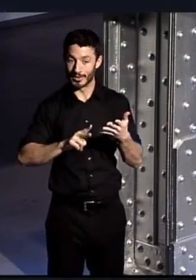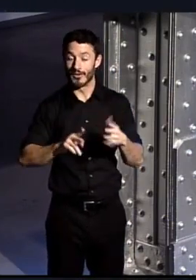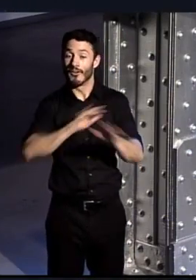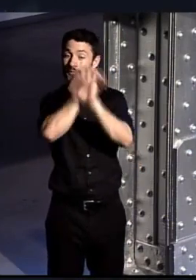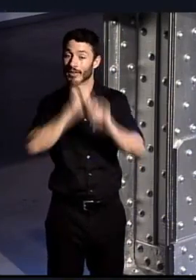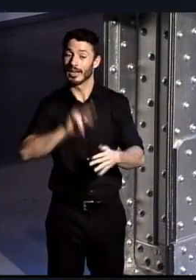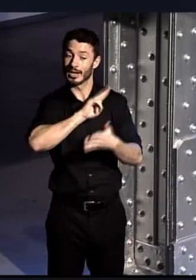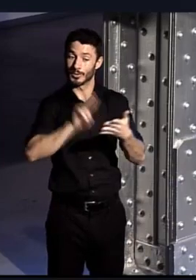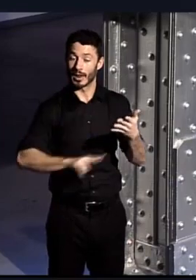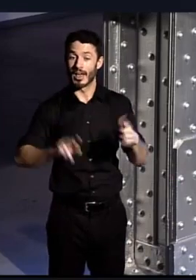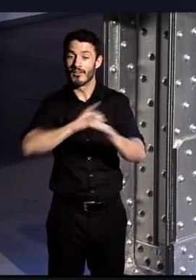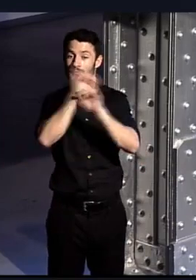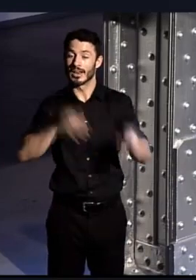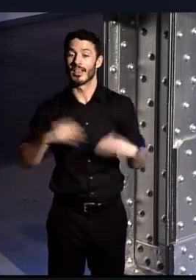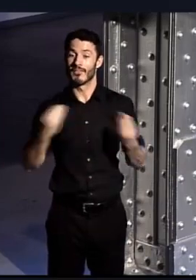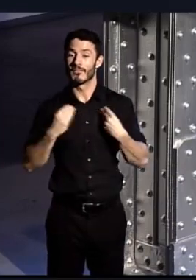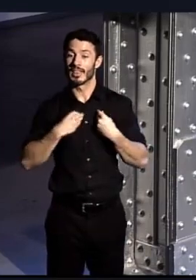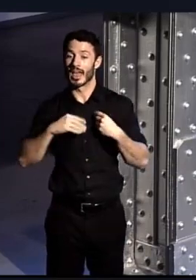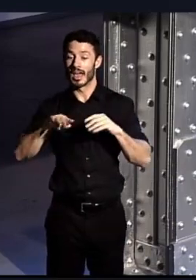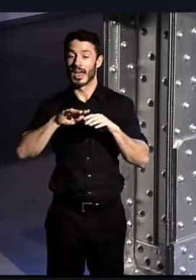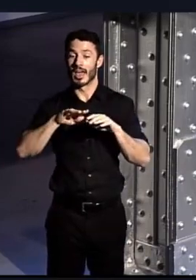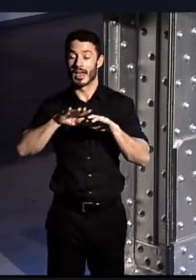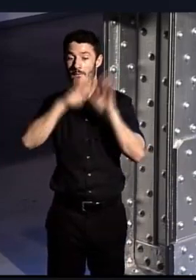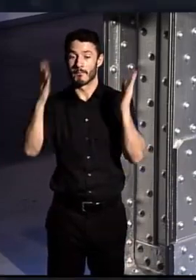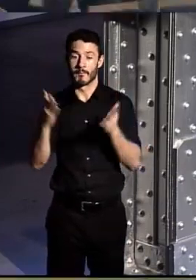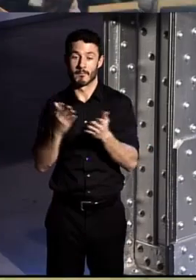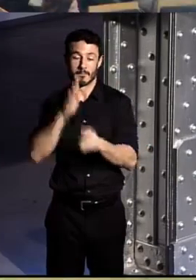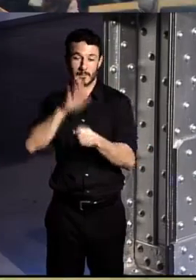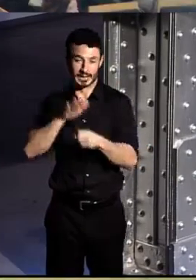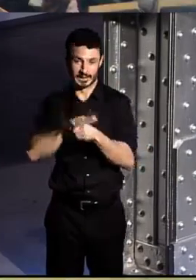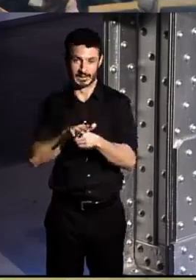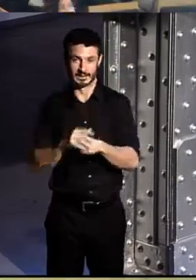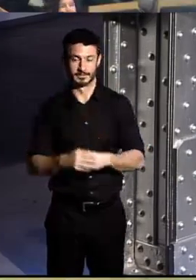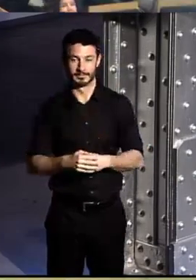lecturas y feliz vida en martes. Os esperamos el próximo martes y mañana con esto, ¿eh?